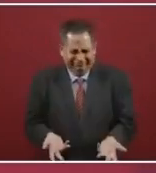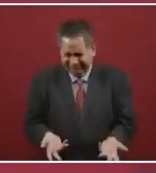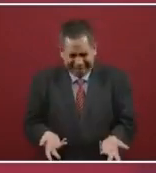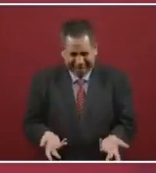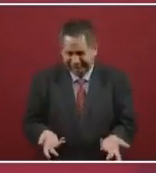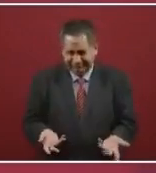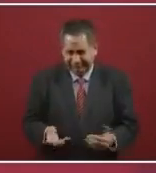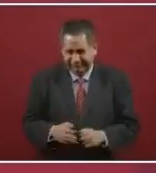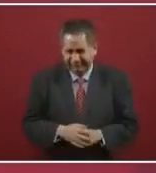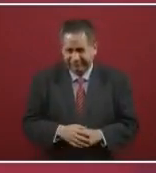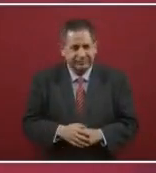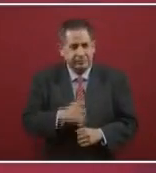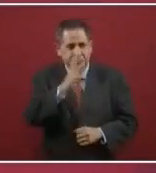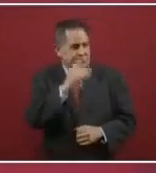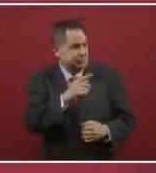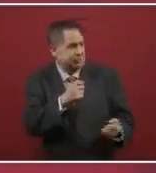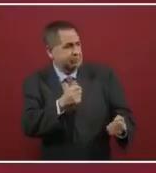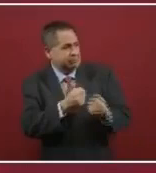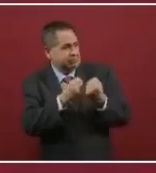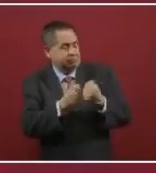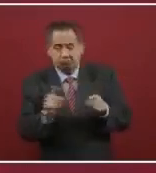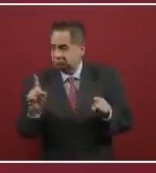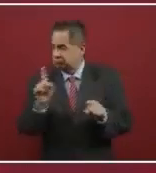El mal no se puede enfrentar con el mal.